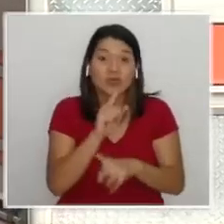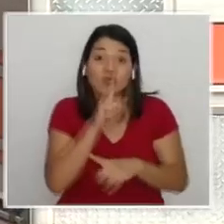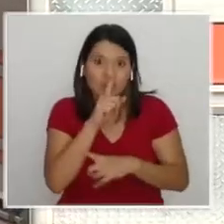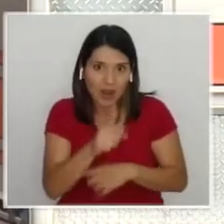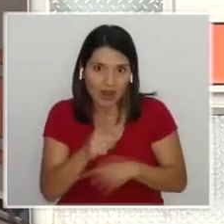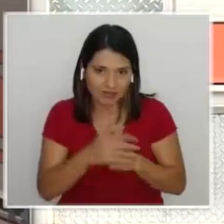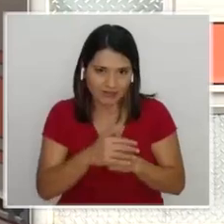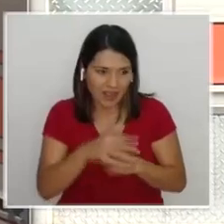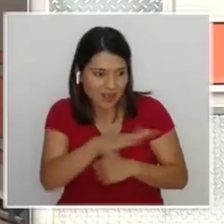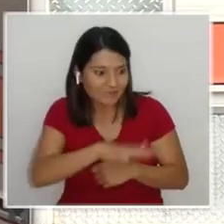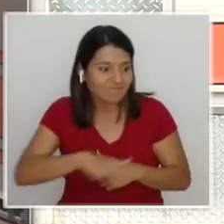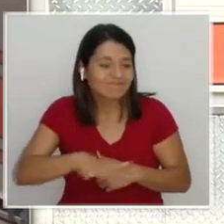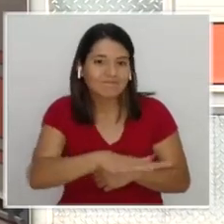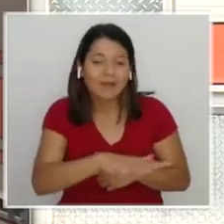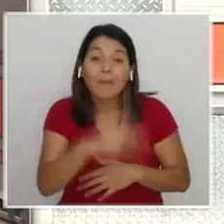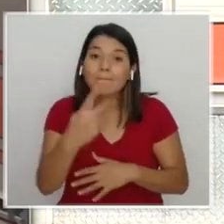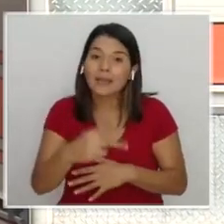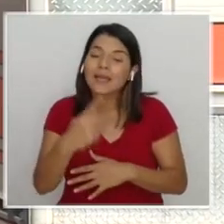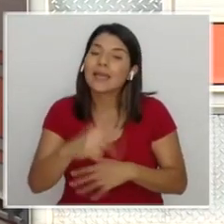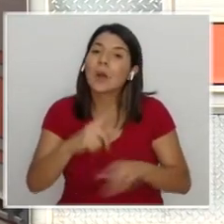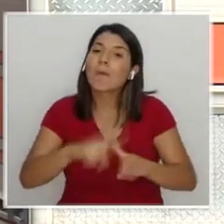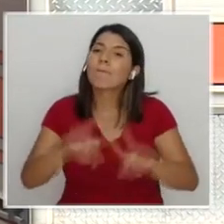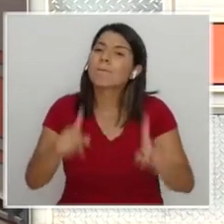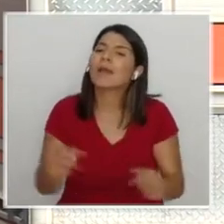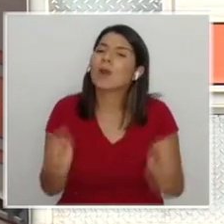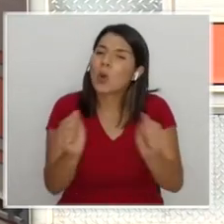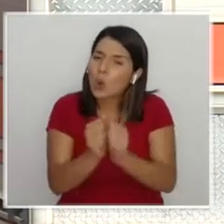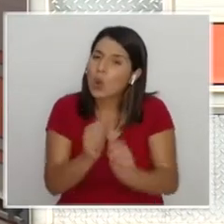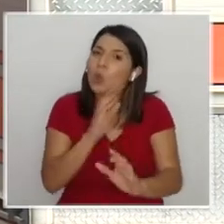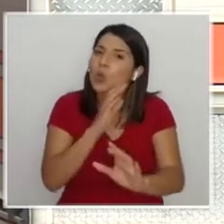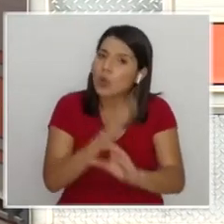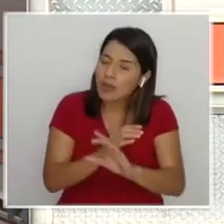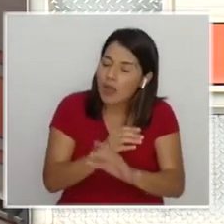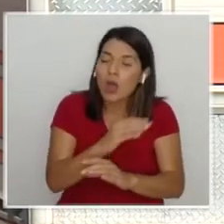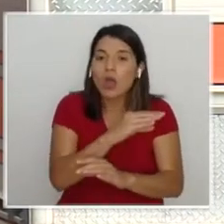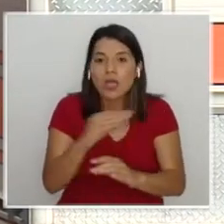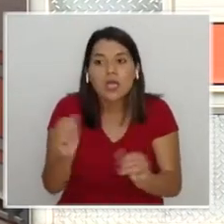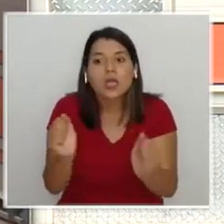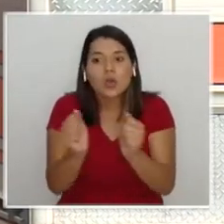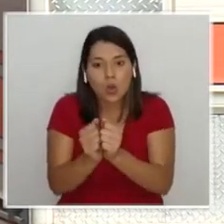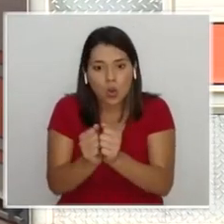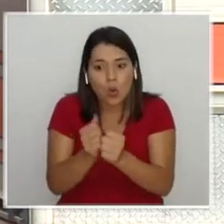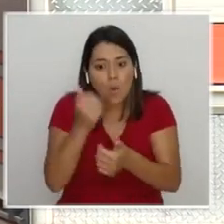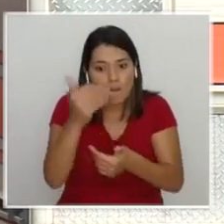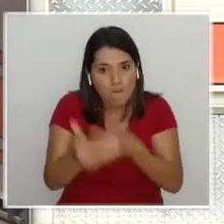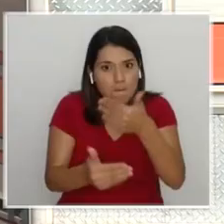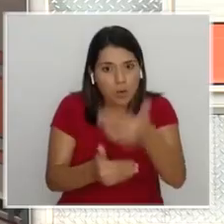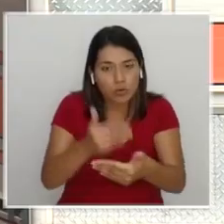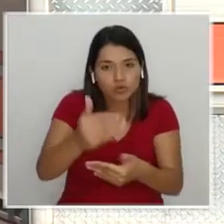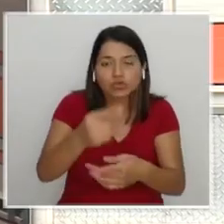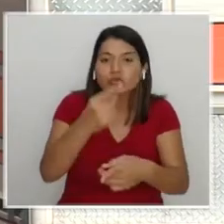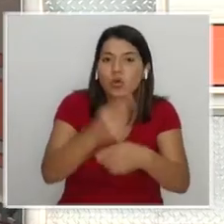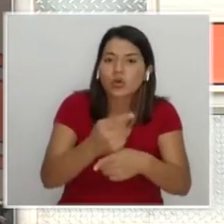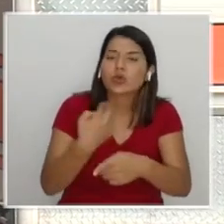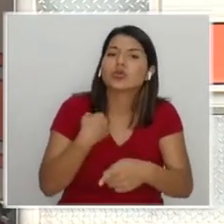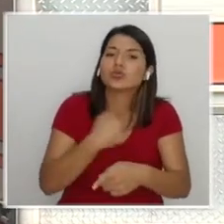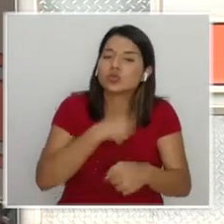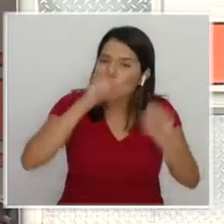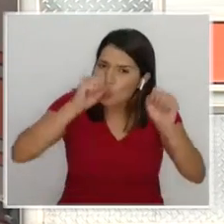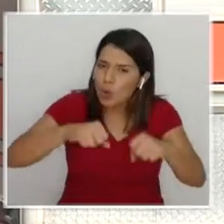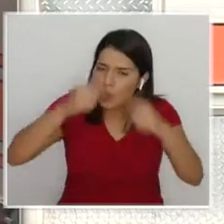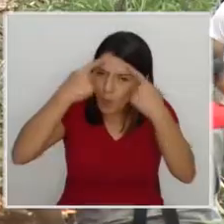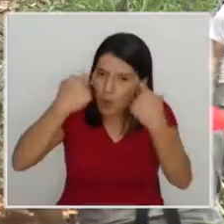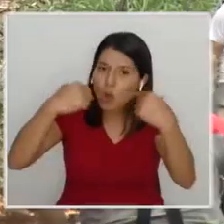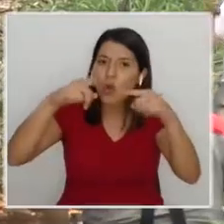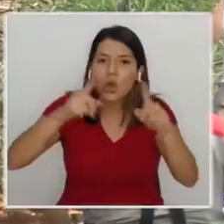que con las medidas y los pasos adecuados logramos generalmente manejar una situación